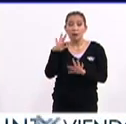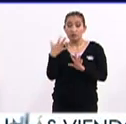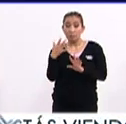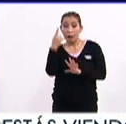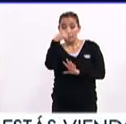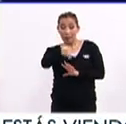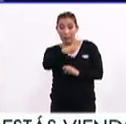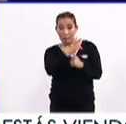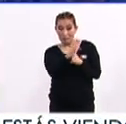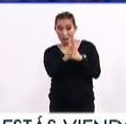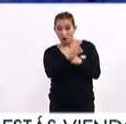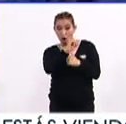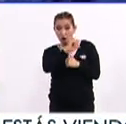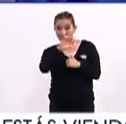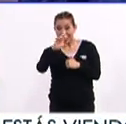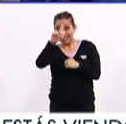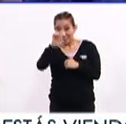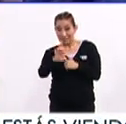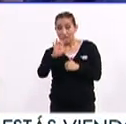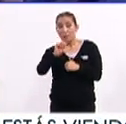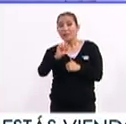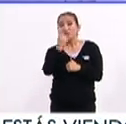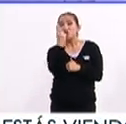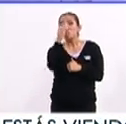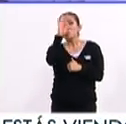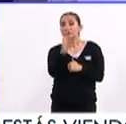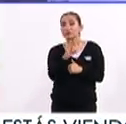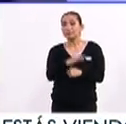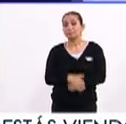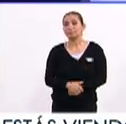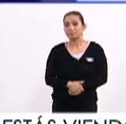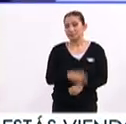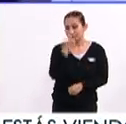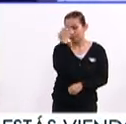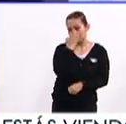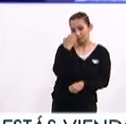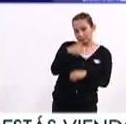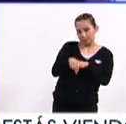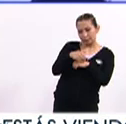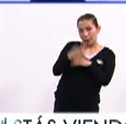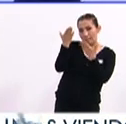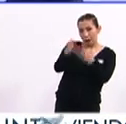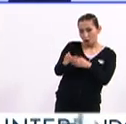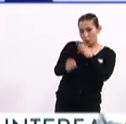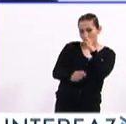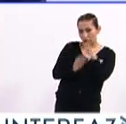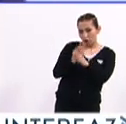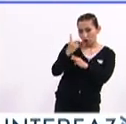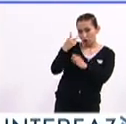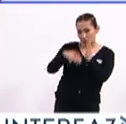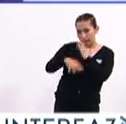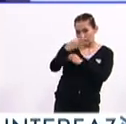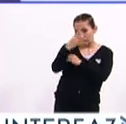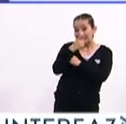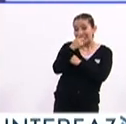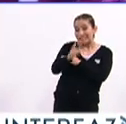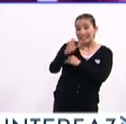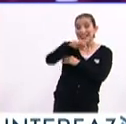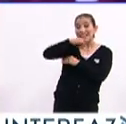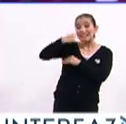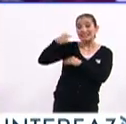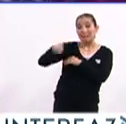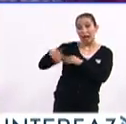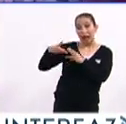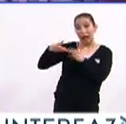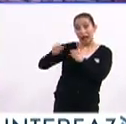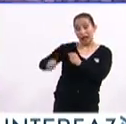para los países de la OCDE es de 91%. De acuerdo con datos del Banco Mundial de 2014, en Chile,